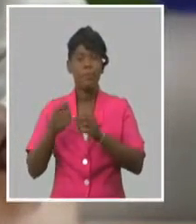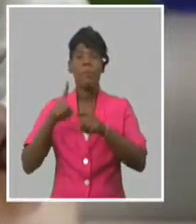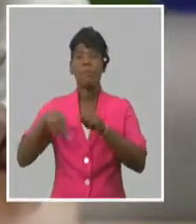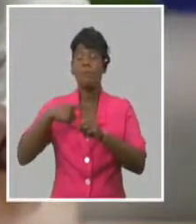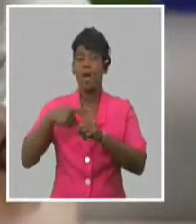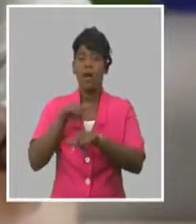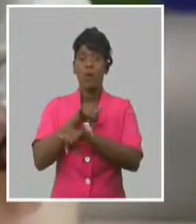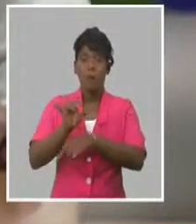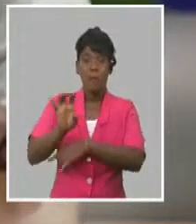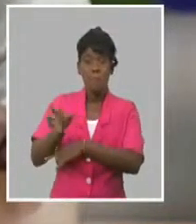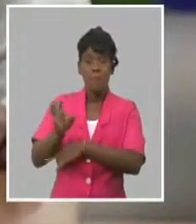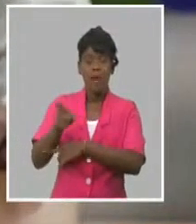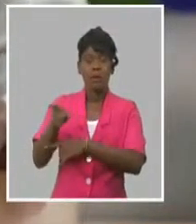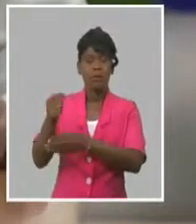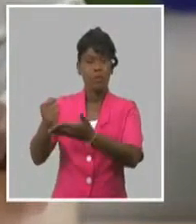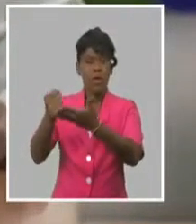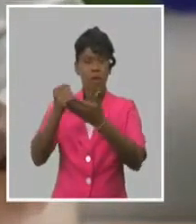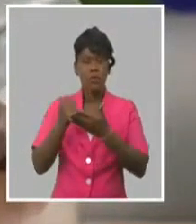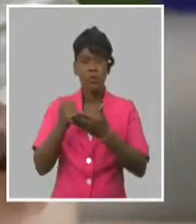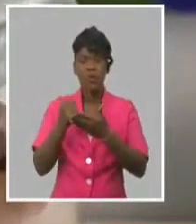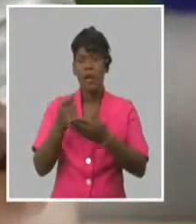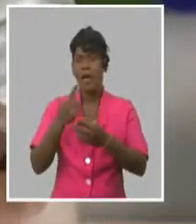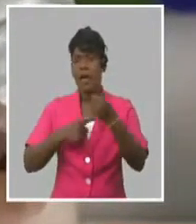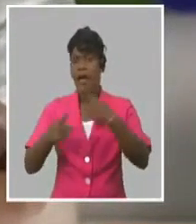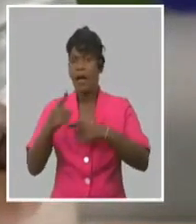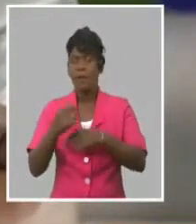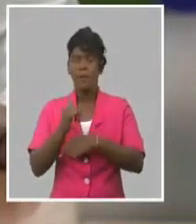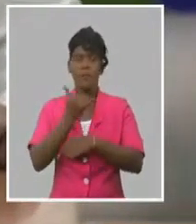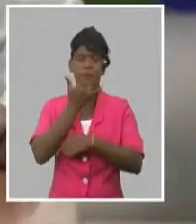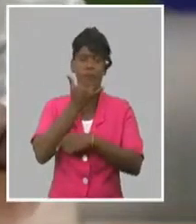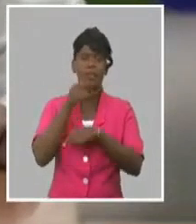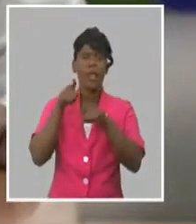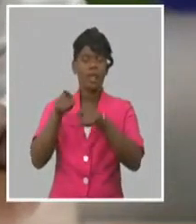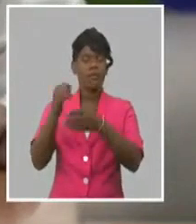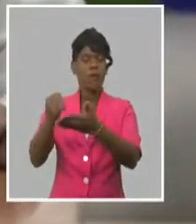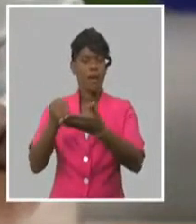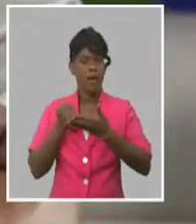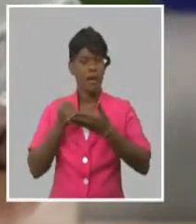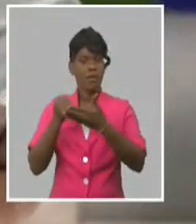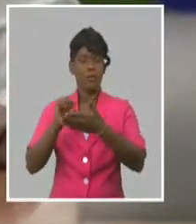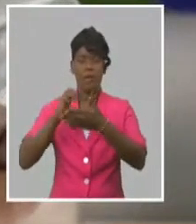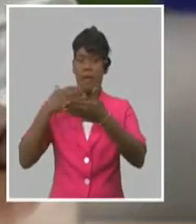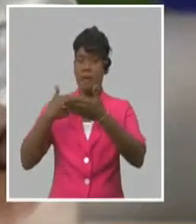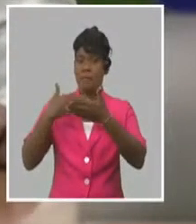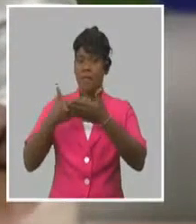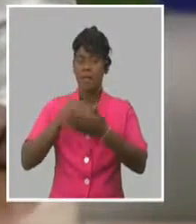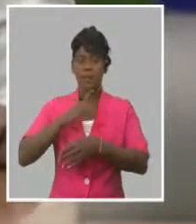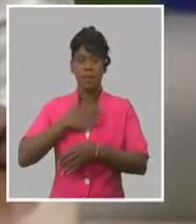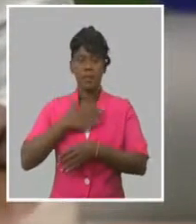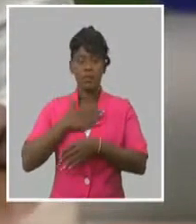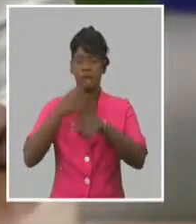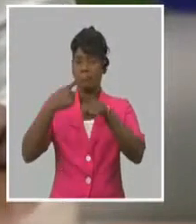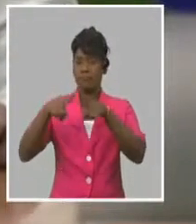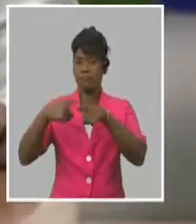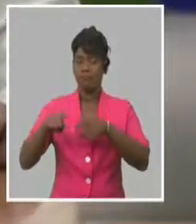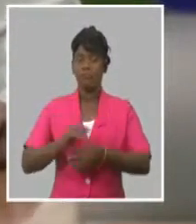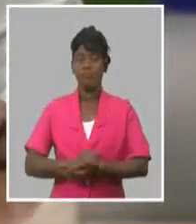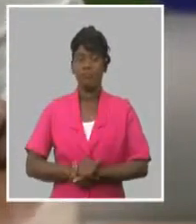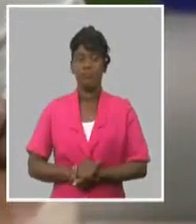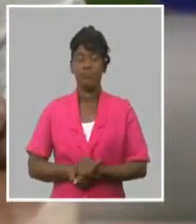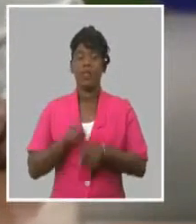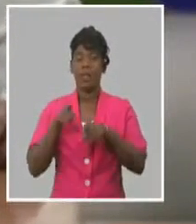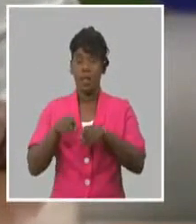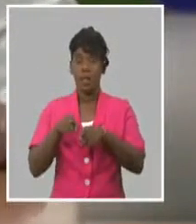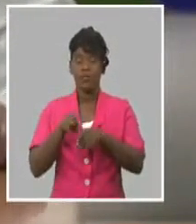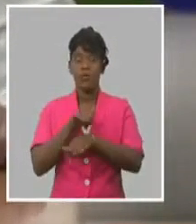precios mayoristas garantizarán la corrección de las actuales distorsiones en los balances empresariales y en los estudios de las inversiones, lo